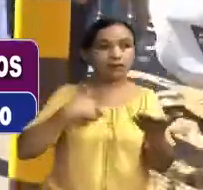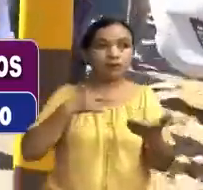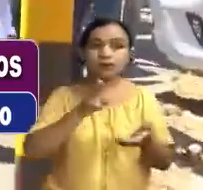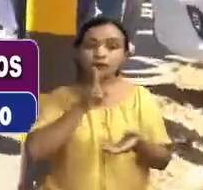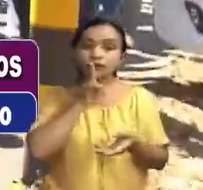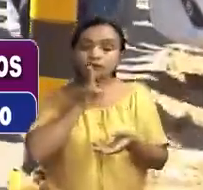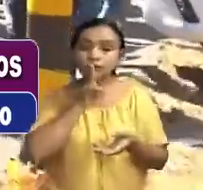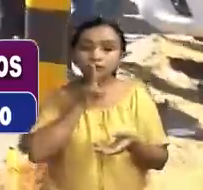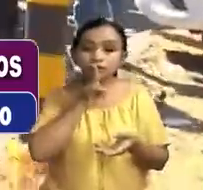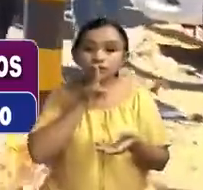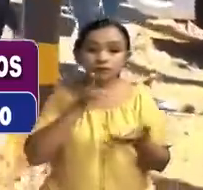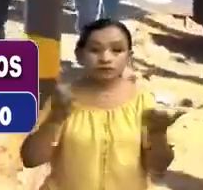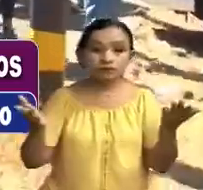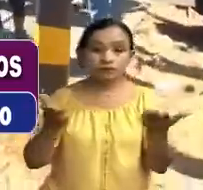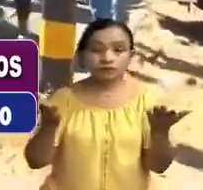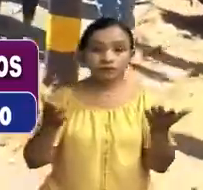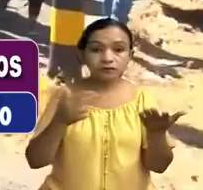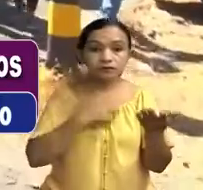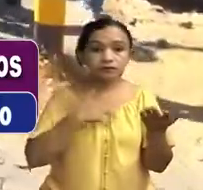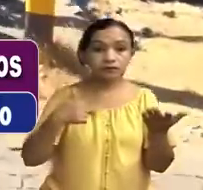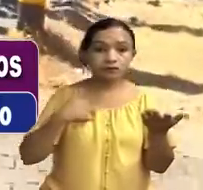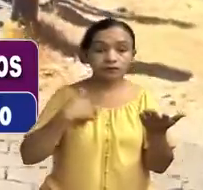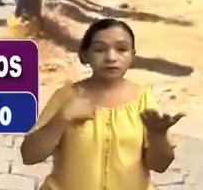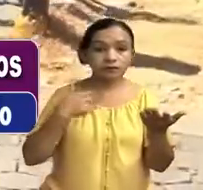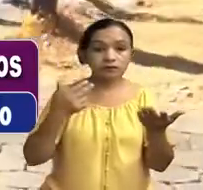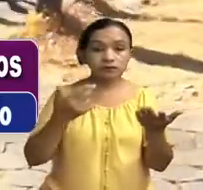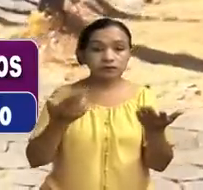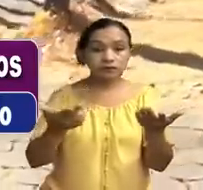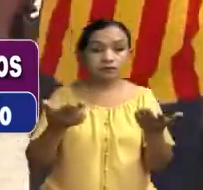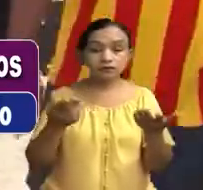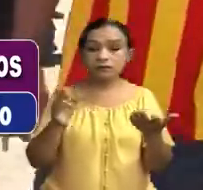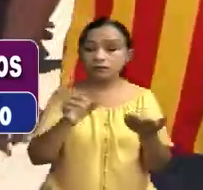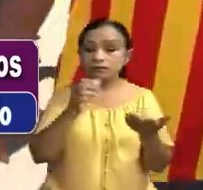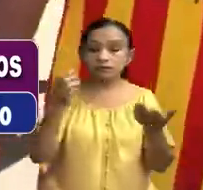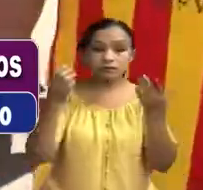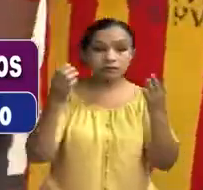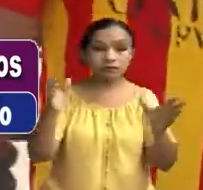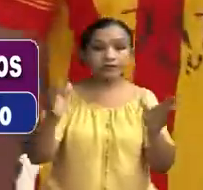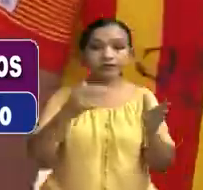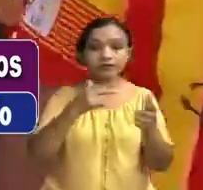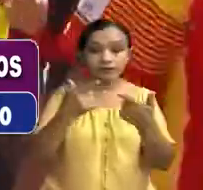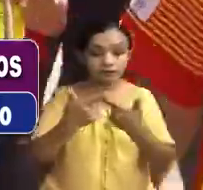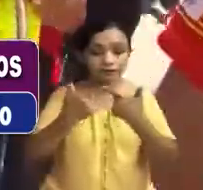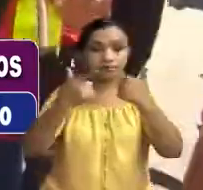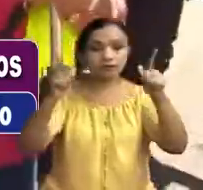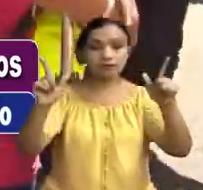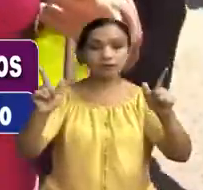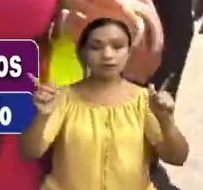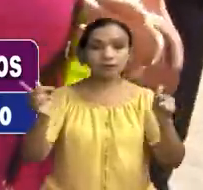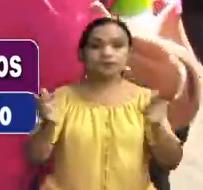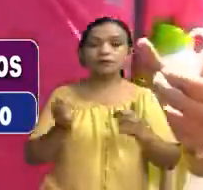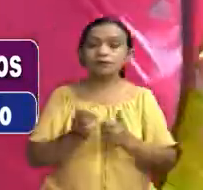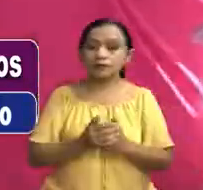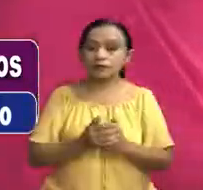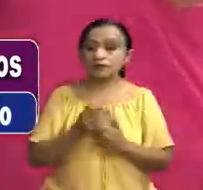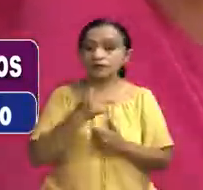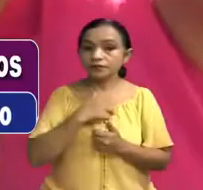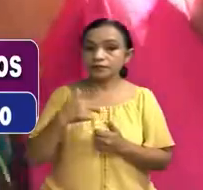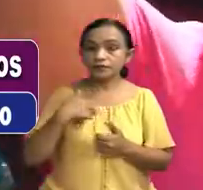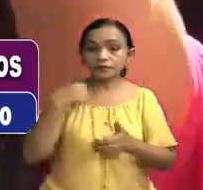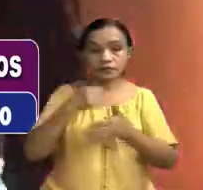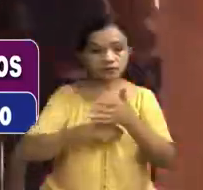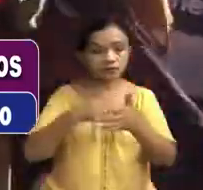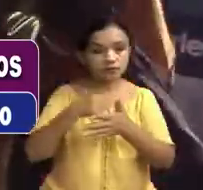pasó en Honduras? Eso hizo que surgiera una alternativa política, el Partido Libre. Oh, sí, claro. Que es el que está dando la